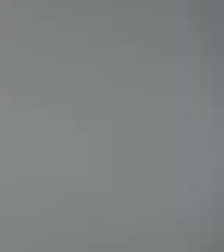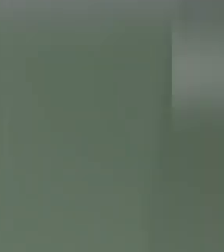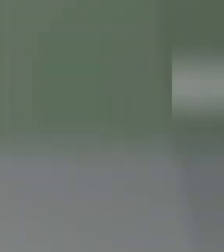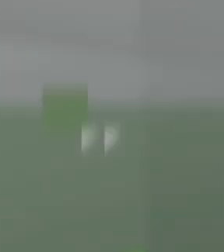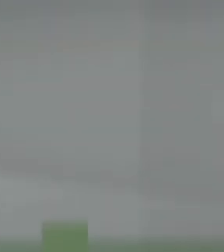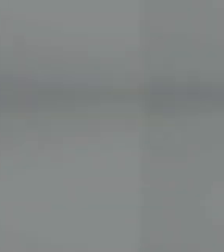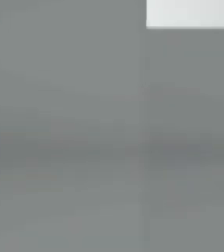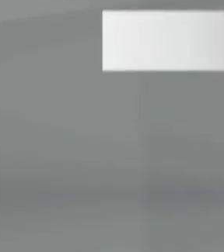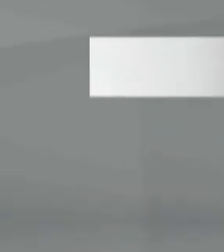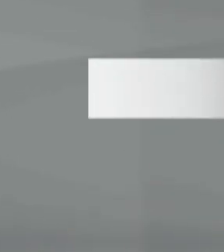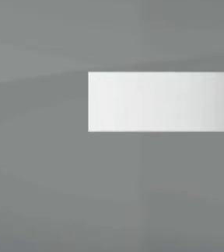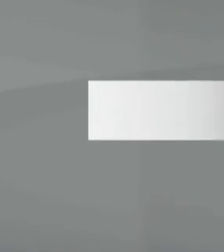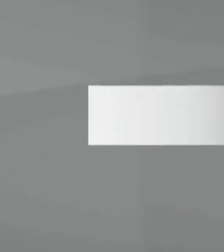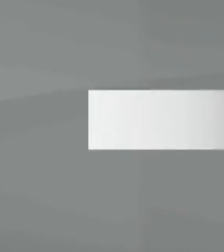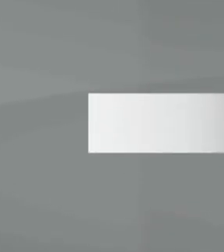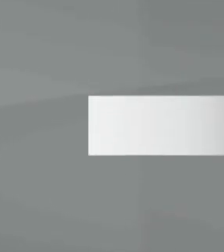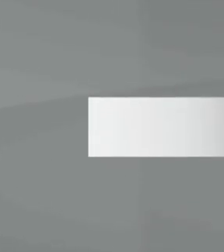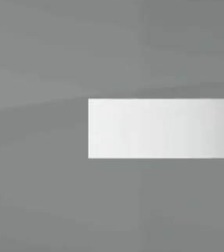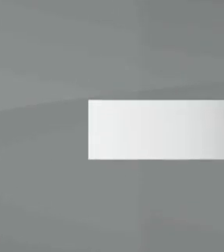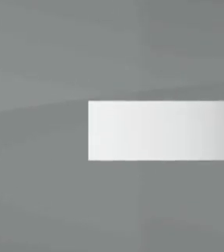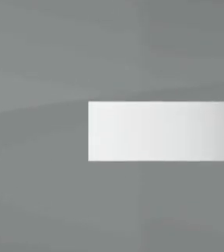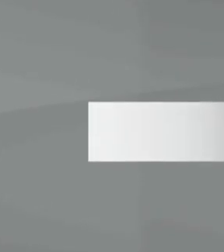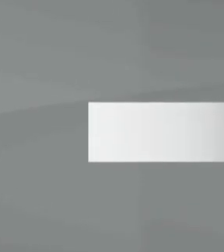Infórmate, decide y vota.